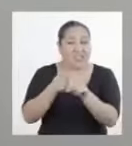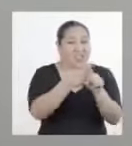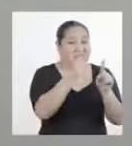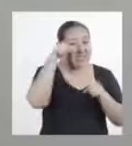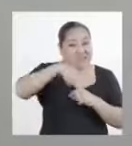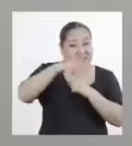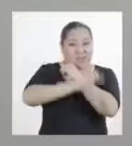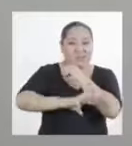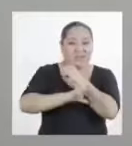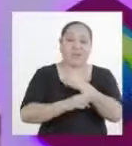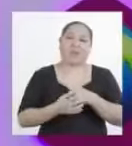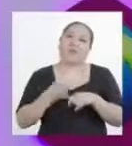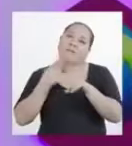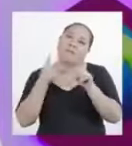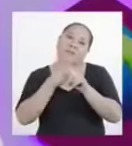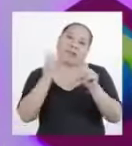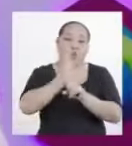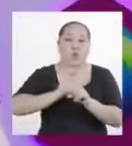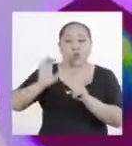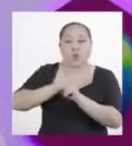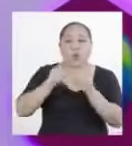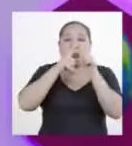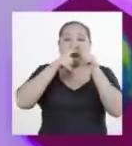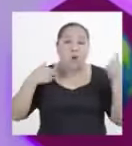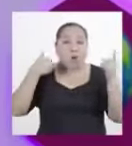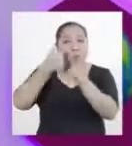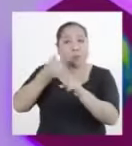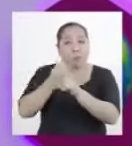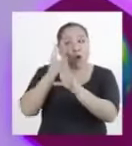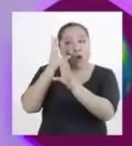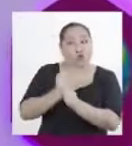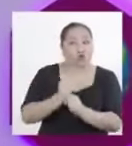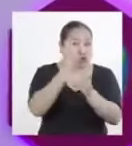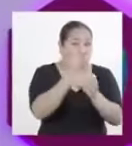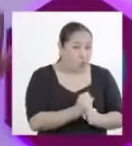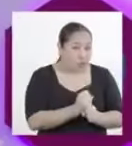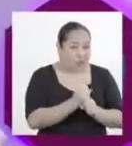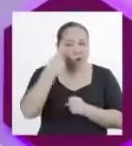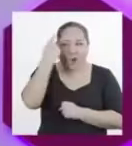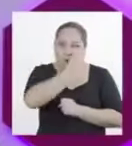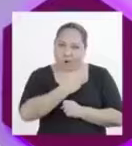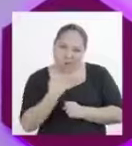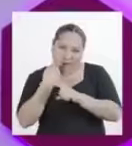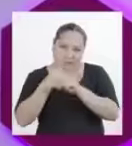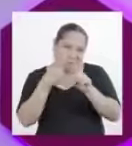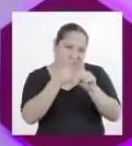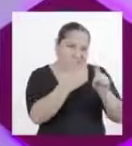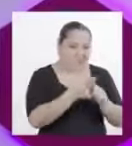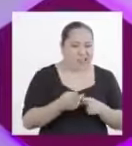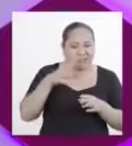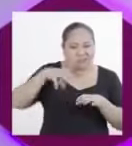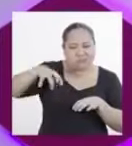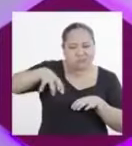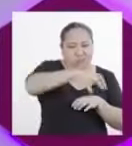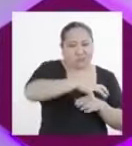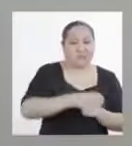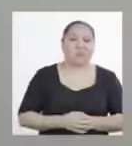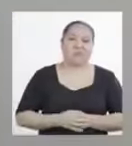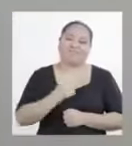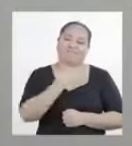diversidad de nuestro país Diversidad de culturas, de lenguas originarias, de costumbres, de rostros Diversidad de nuestros